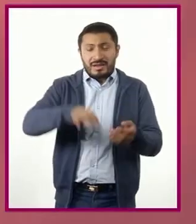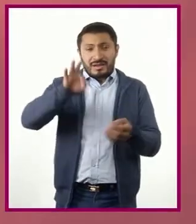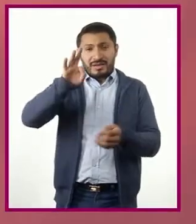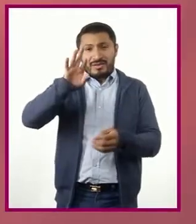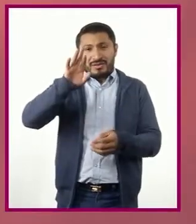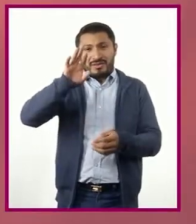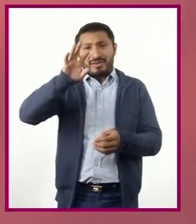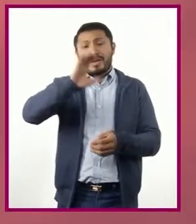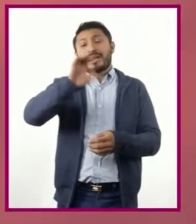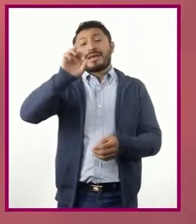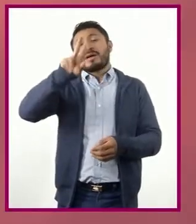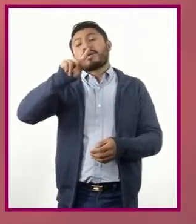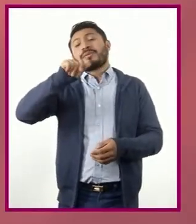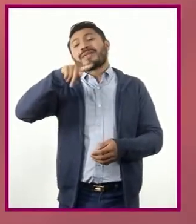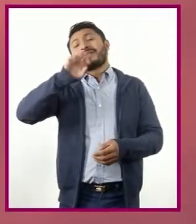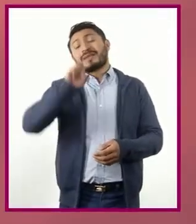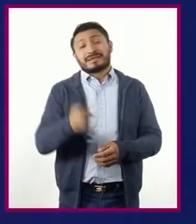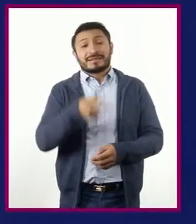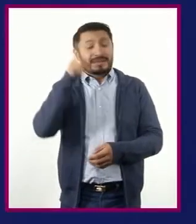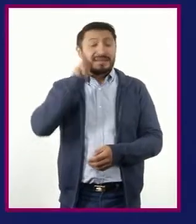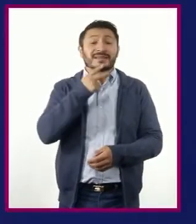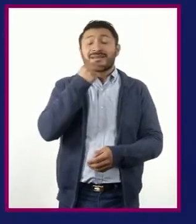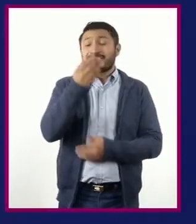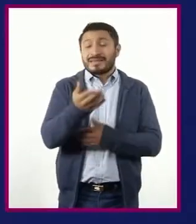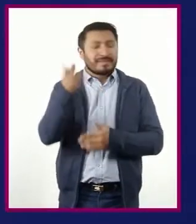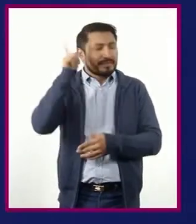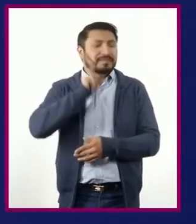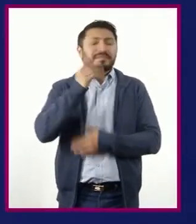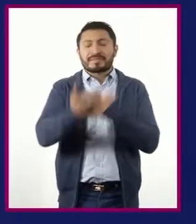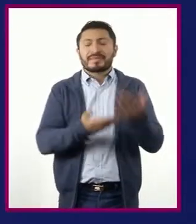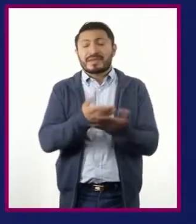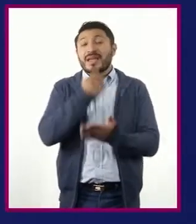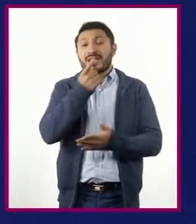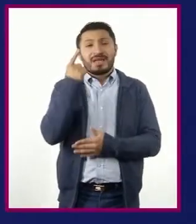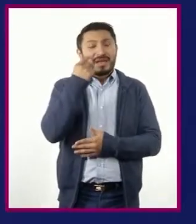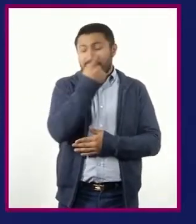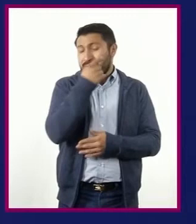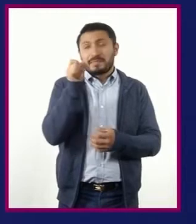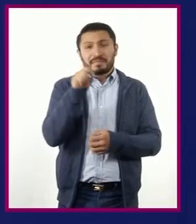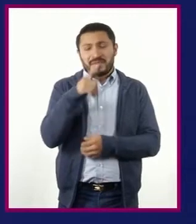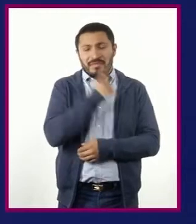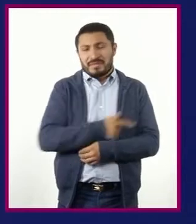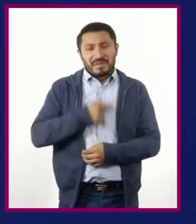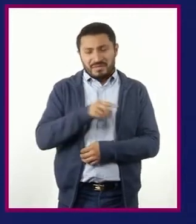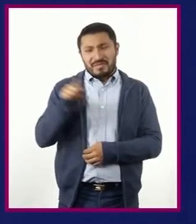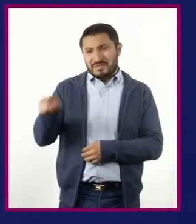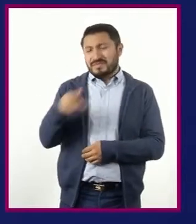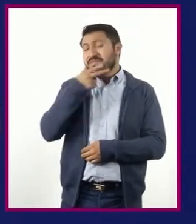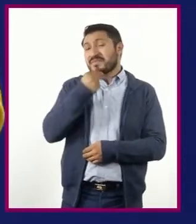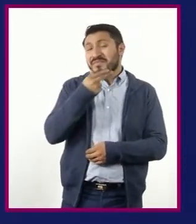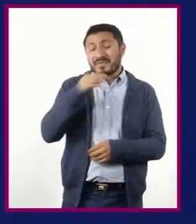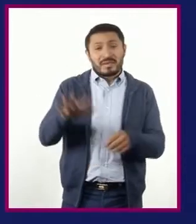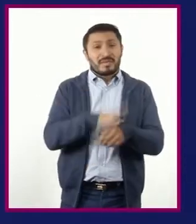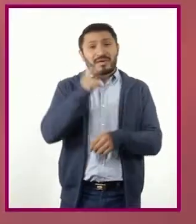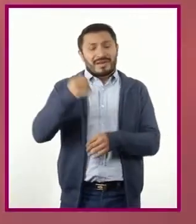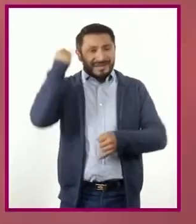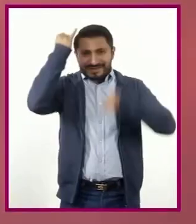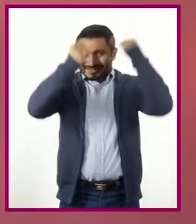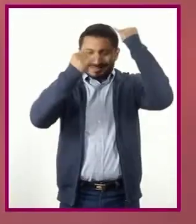Cervantes. La dama le dijo con los ojos que a ella también le gustaba a él, por eso se hace